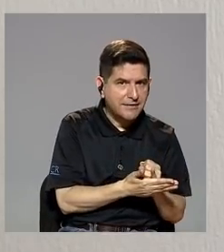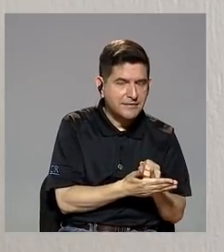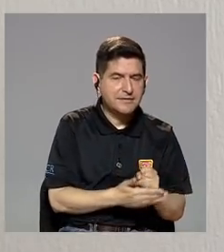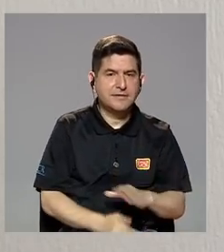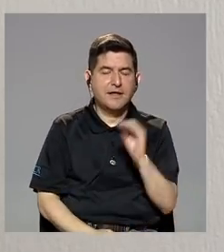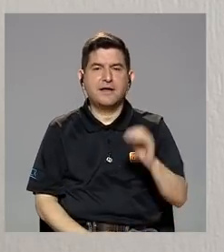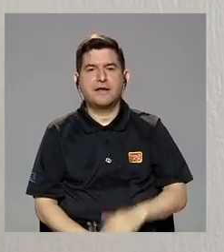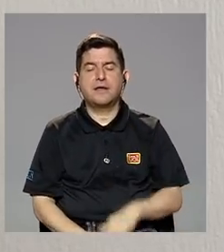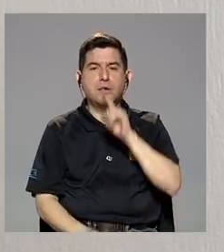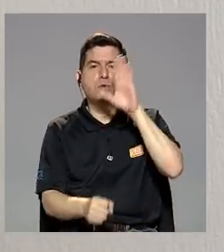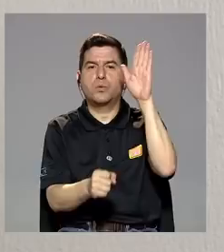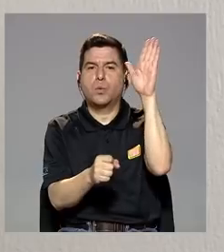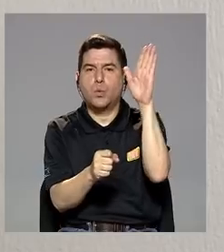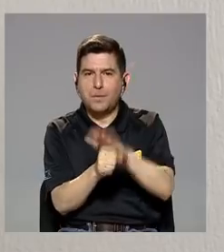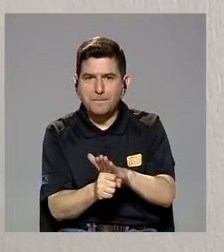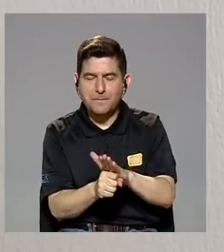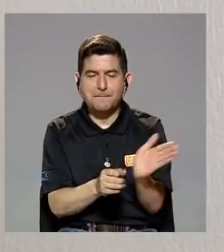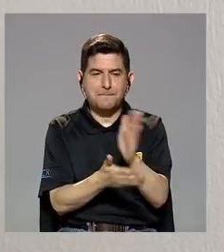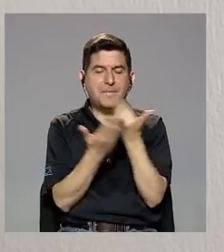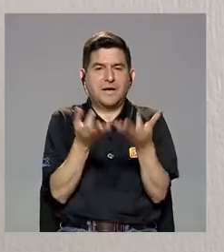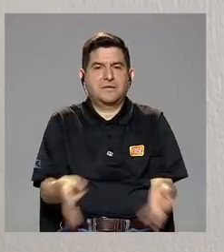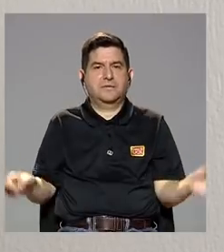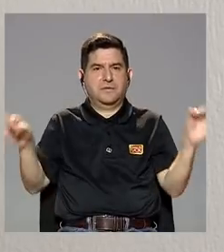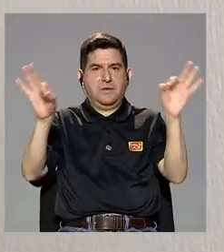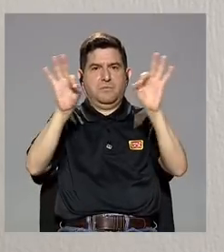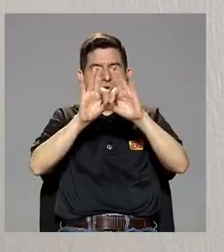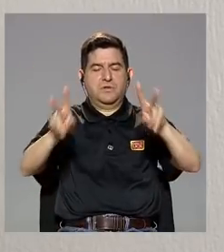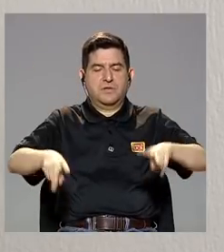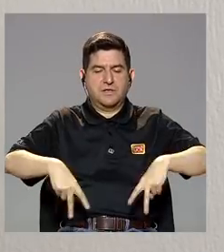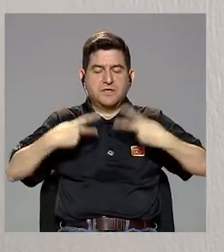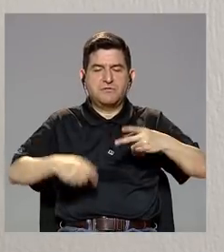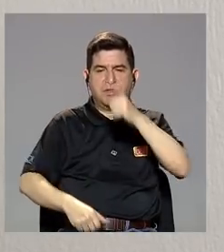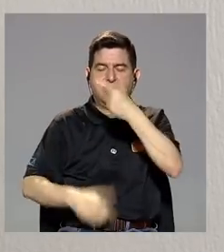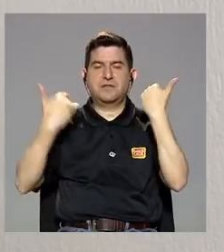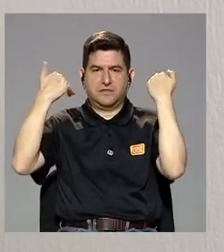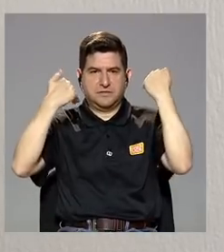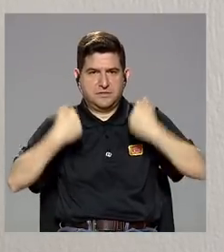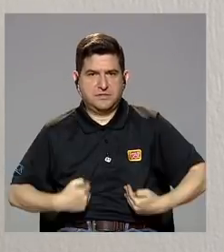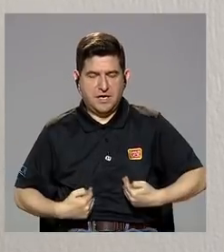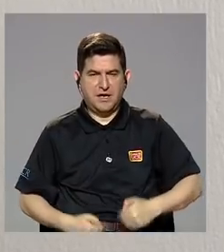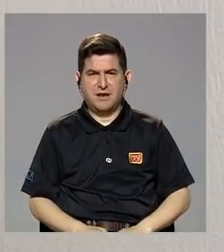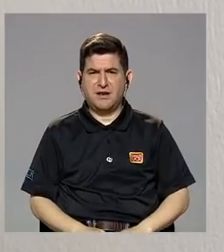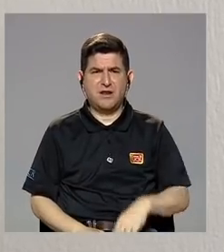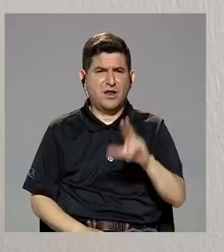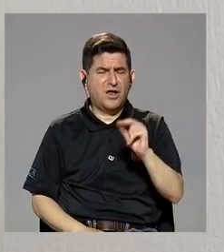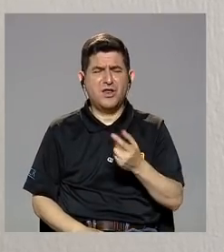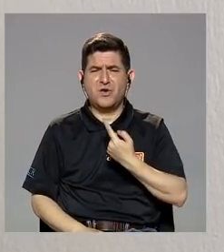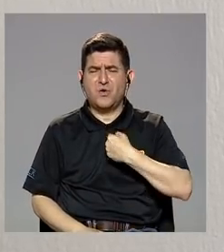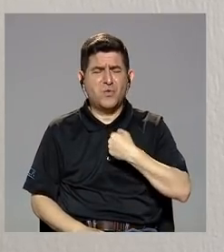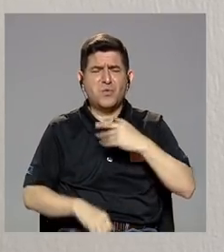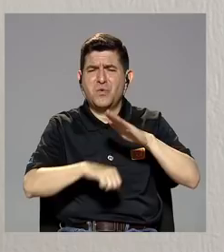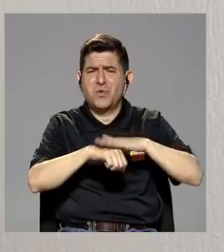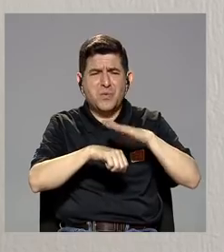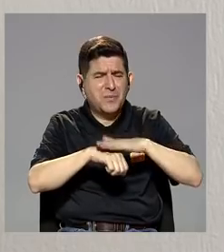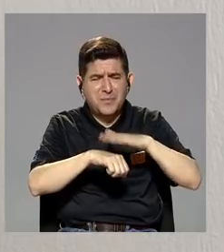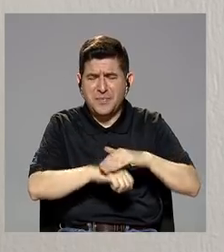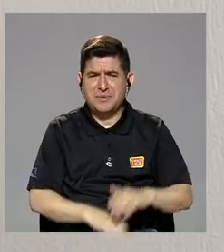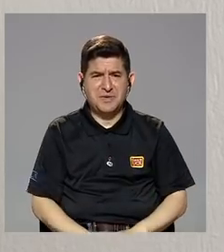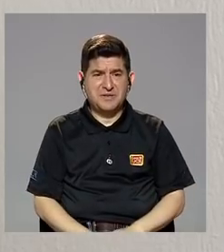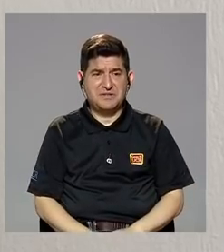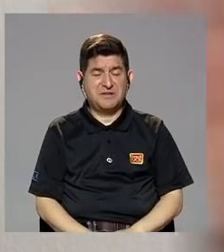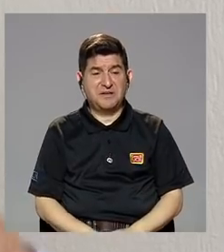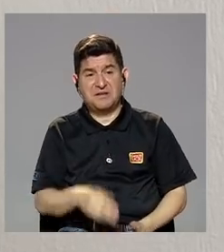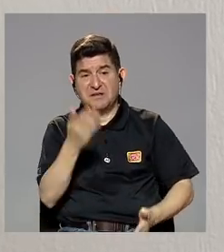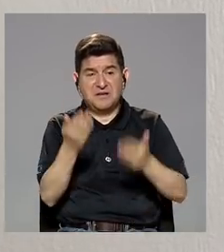que el compromiso son parte importante de la vida de los seres humanos y no dejarse avasallar ni permitir la